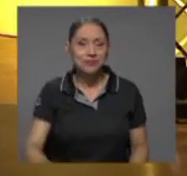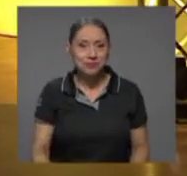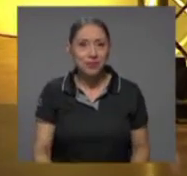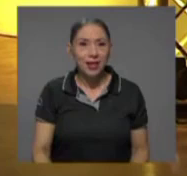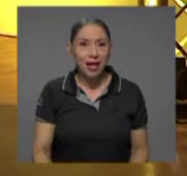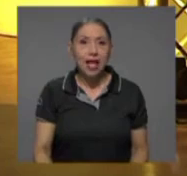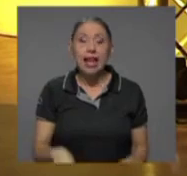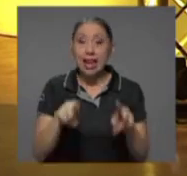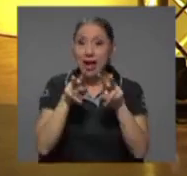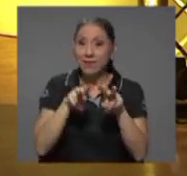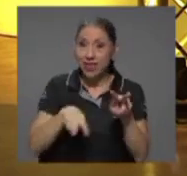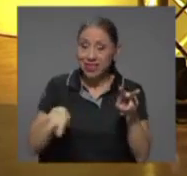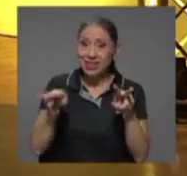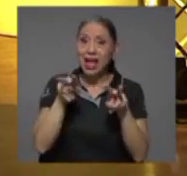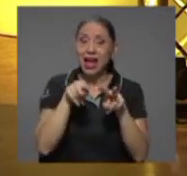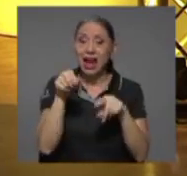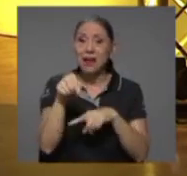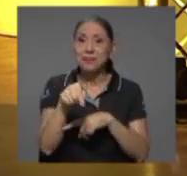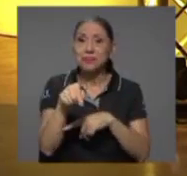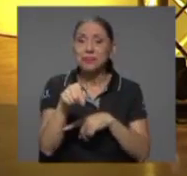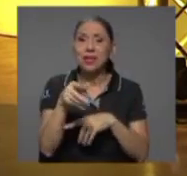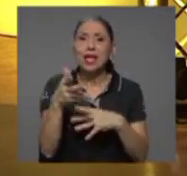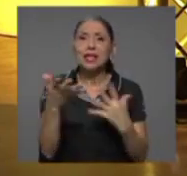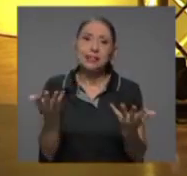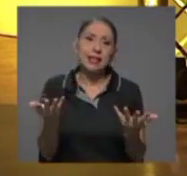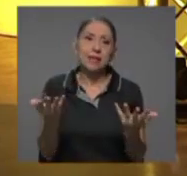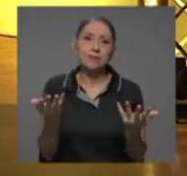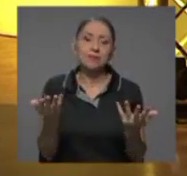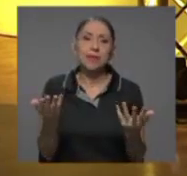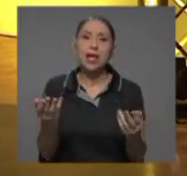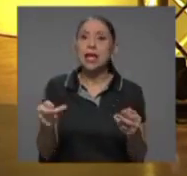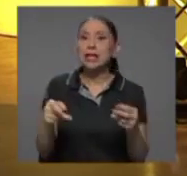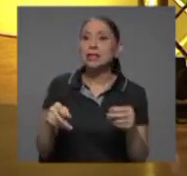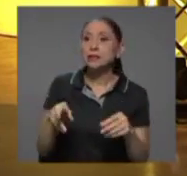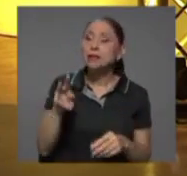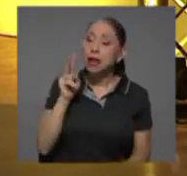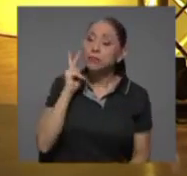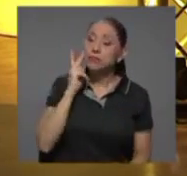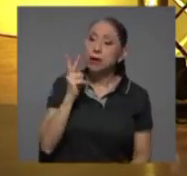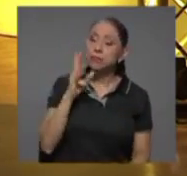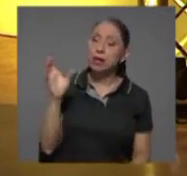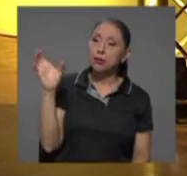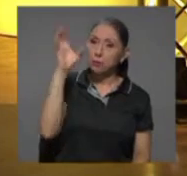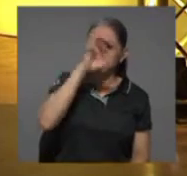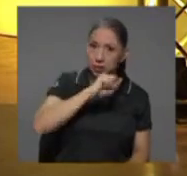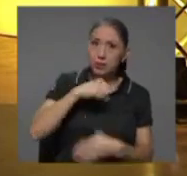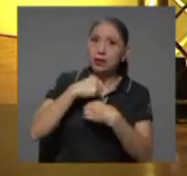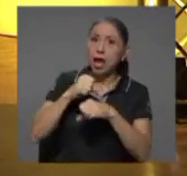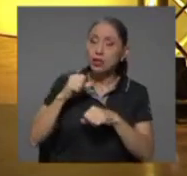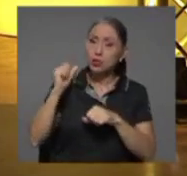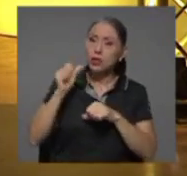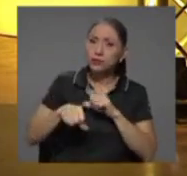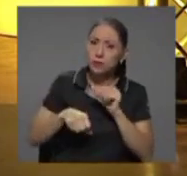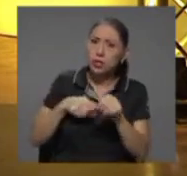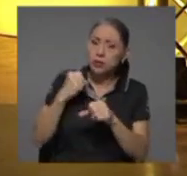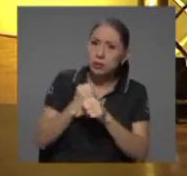es que digamos, se visualiza un esfuerzo por